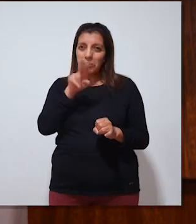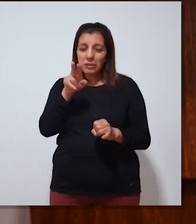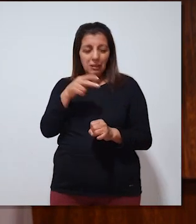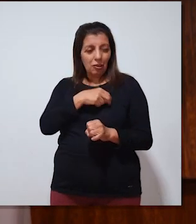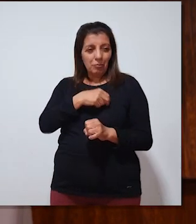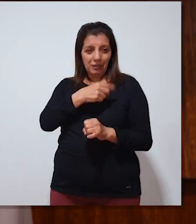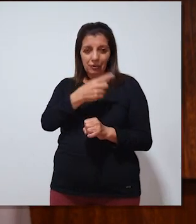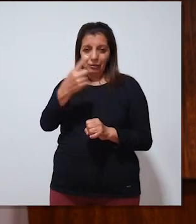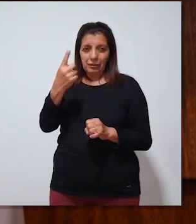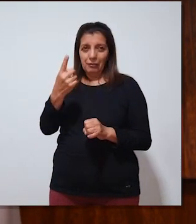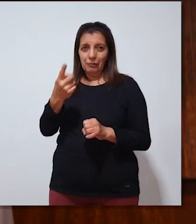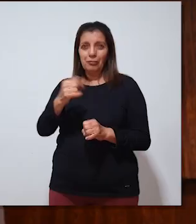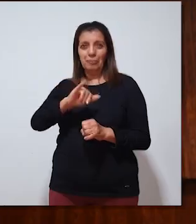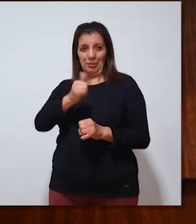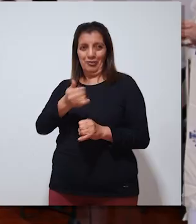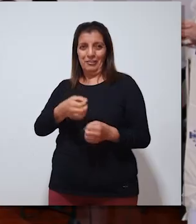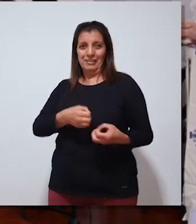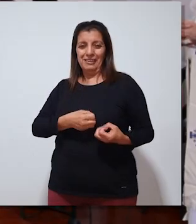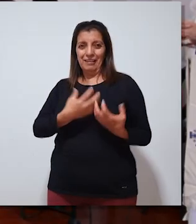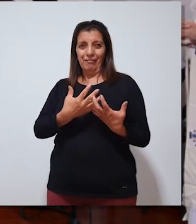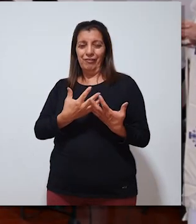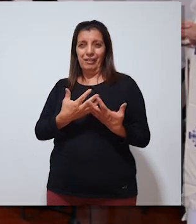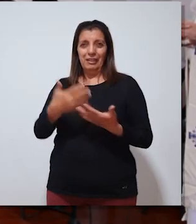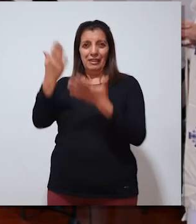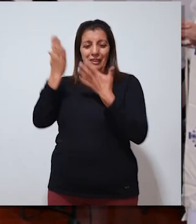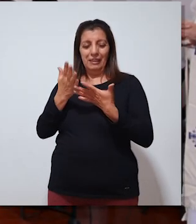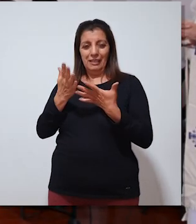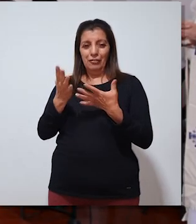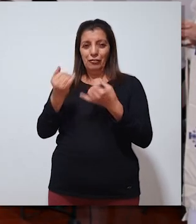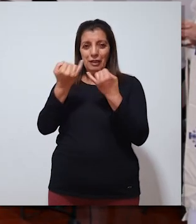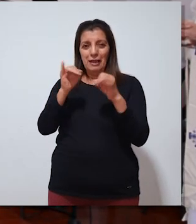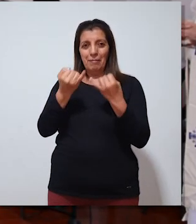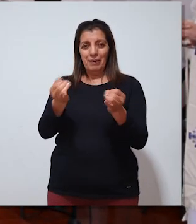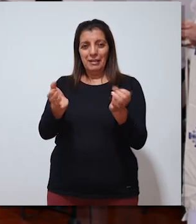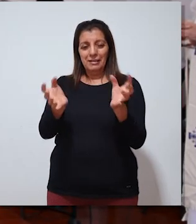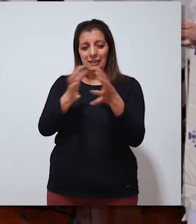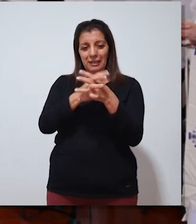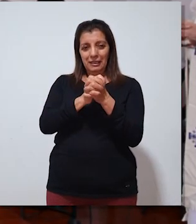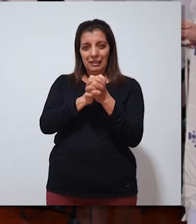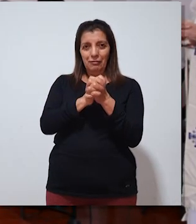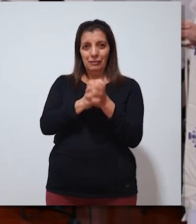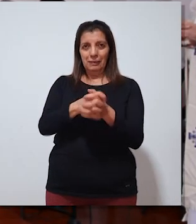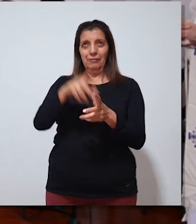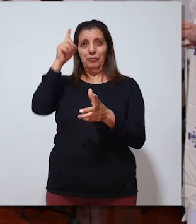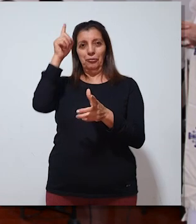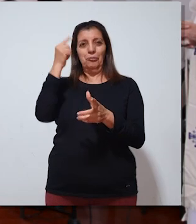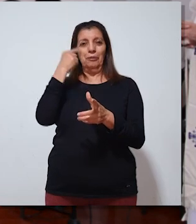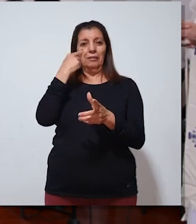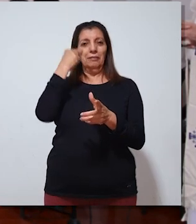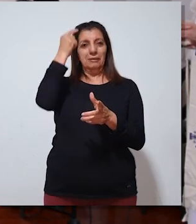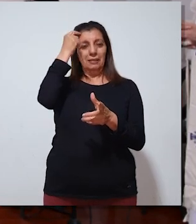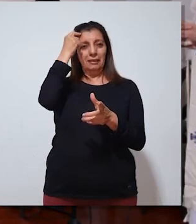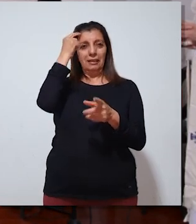tu iglesia. Y conforme a tu palabra, concédenos la paz y la unidad. Tú que vives y reinas por los siglos de los